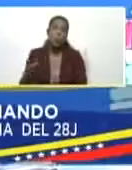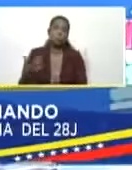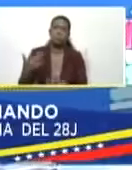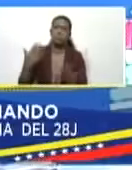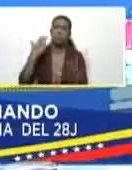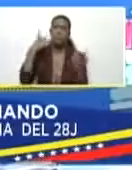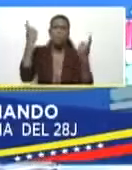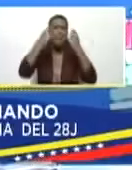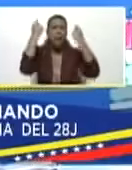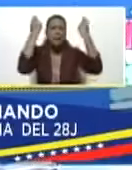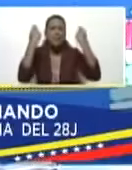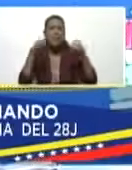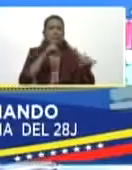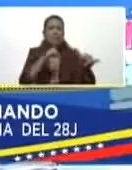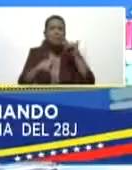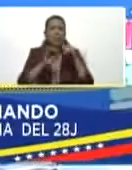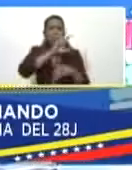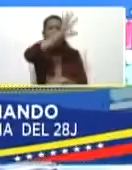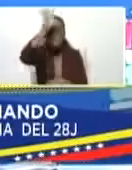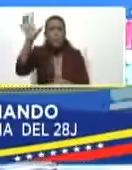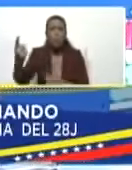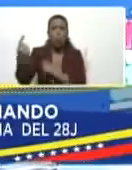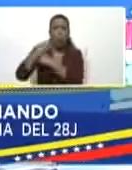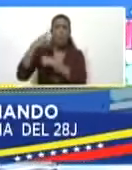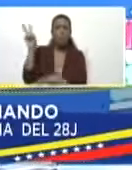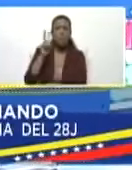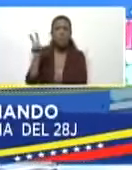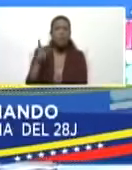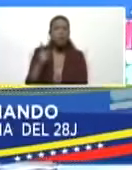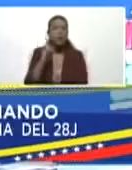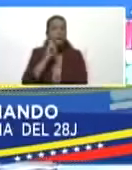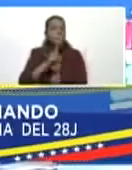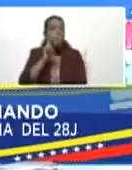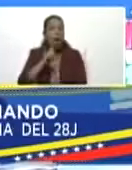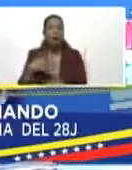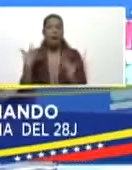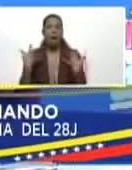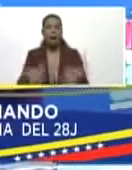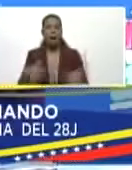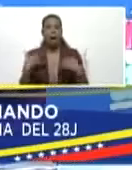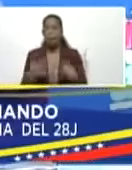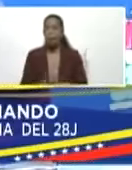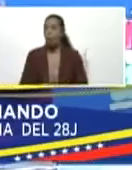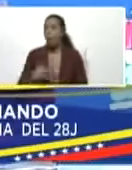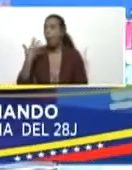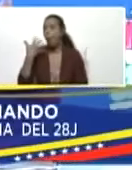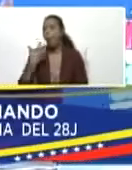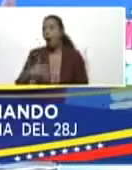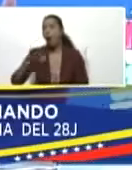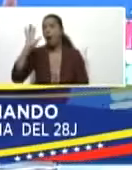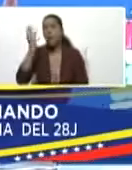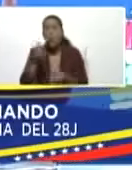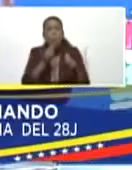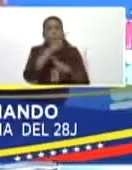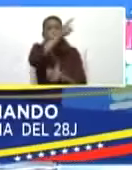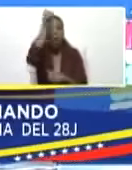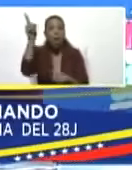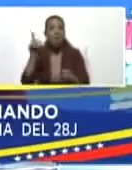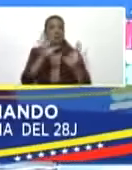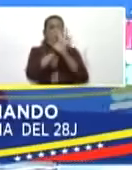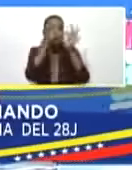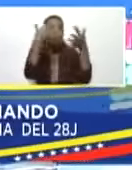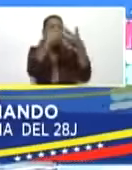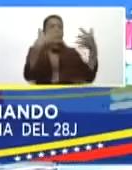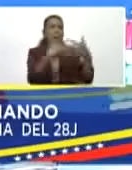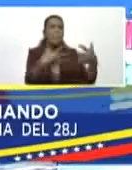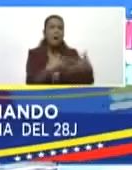Impresionante las campañas de mentiras que hay en el mundo. Siempre ha sido así. Pero es impresionante cómo ellos se han aplicado en este